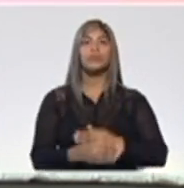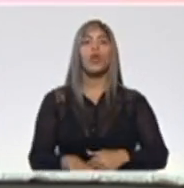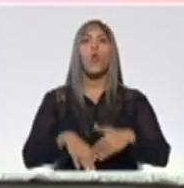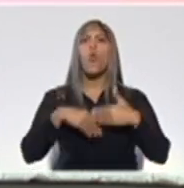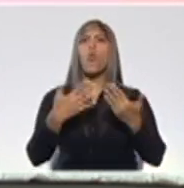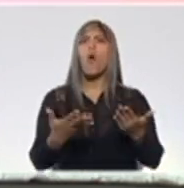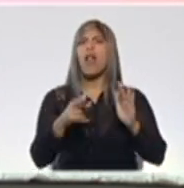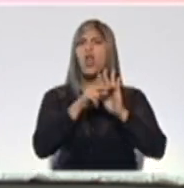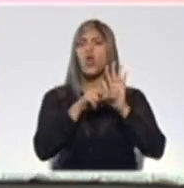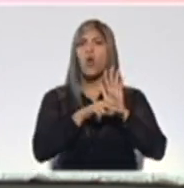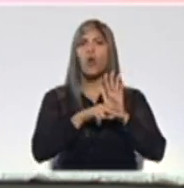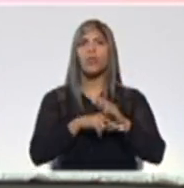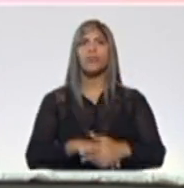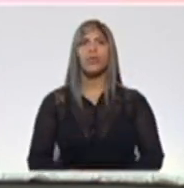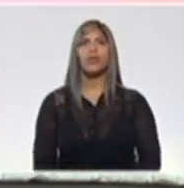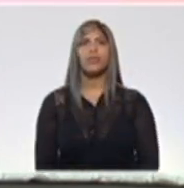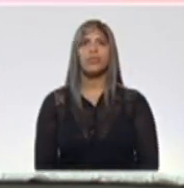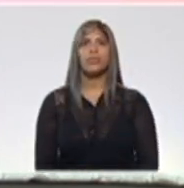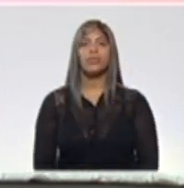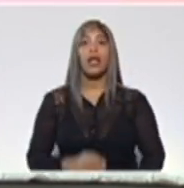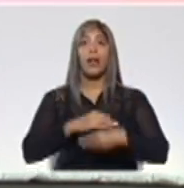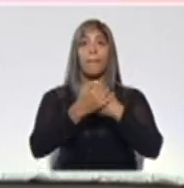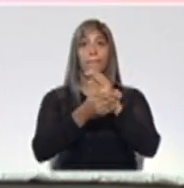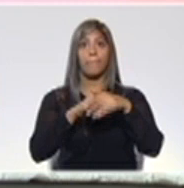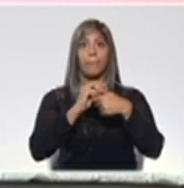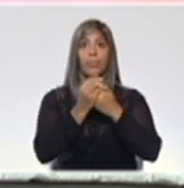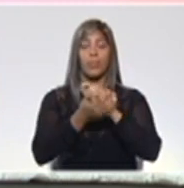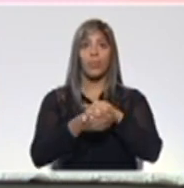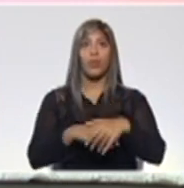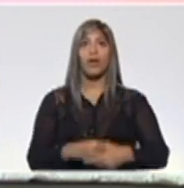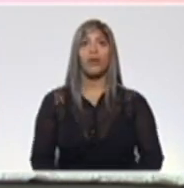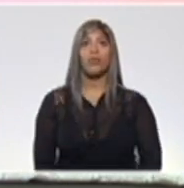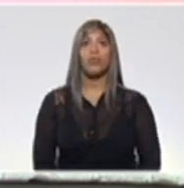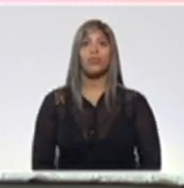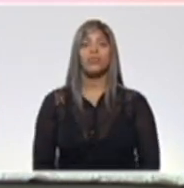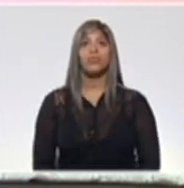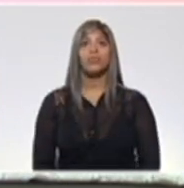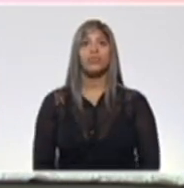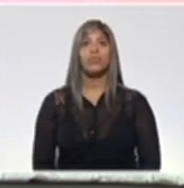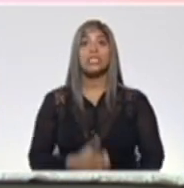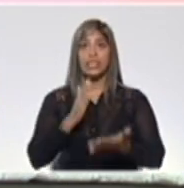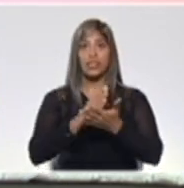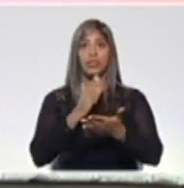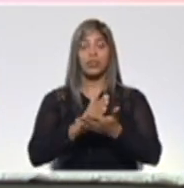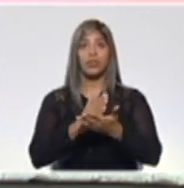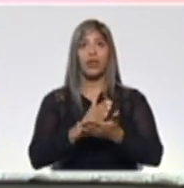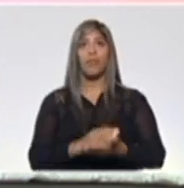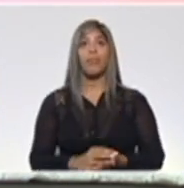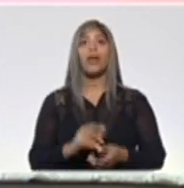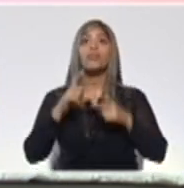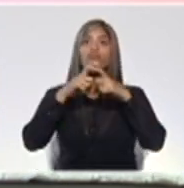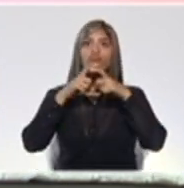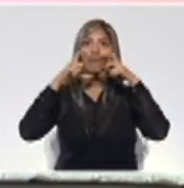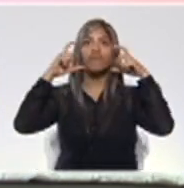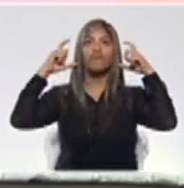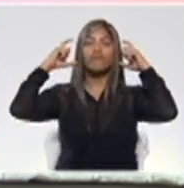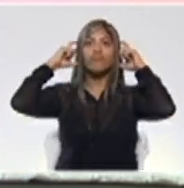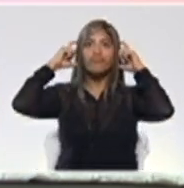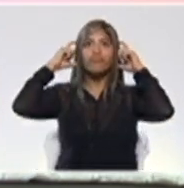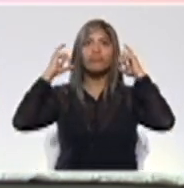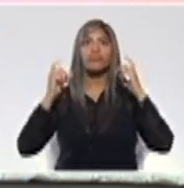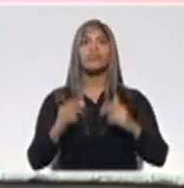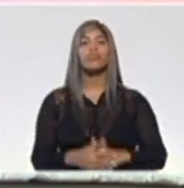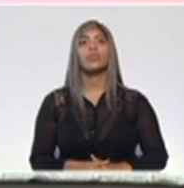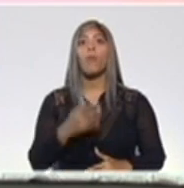esas normas esenciales? Lavarnos las manos de manera frecuente y utilizar el tapaboca cuando nos encontremos